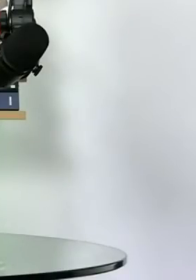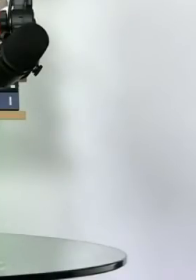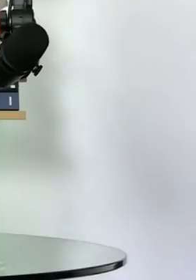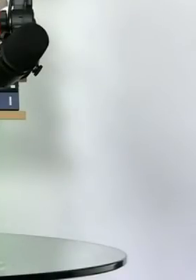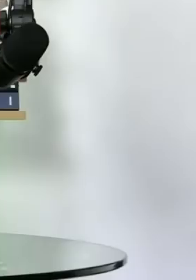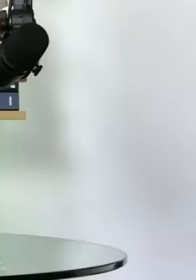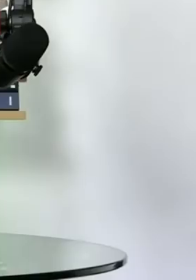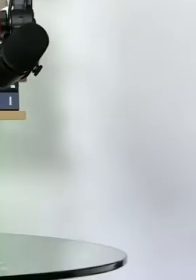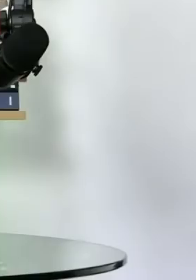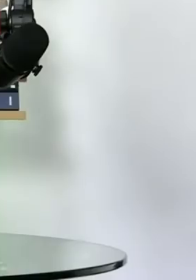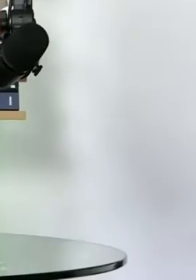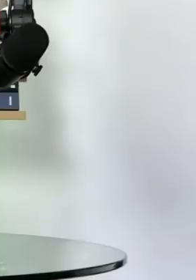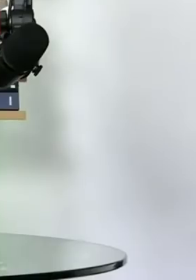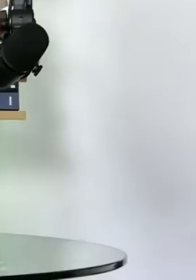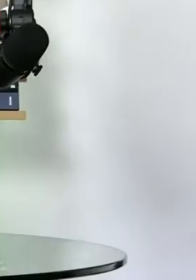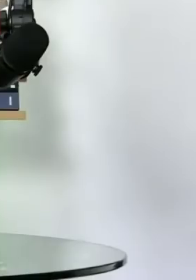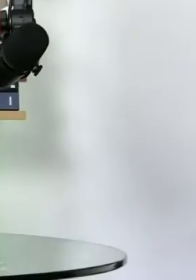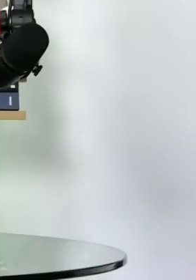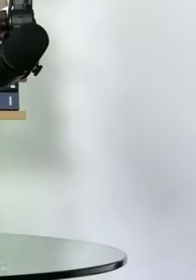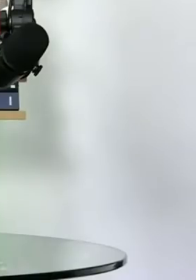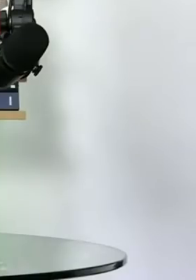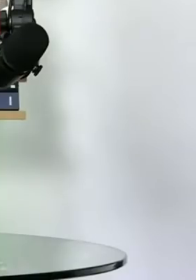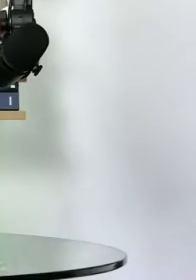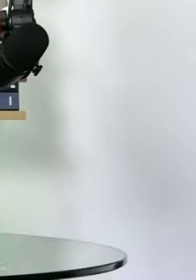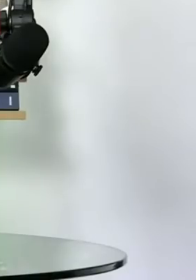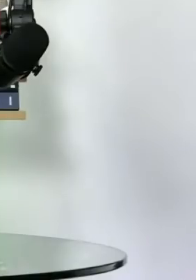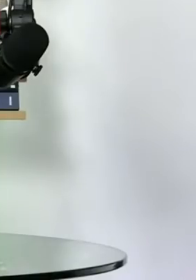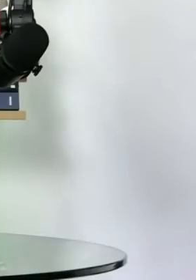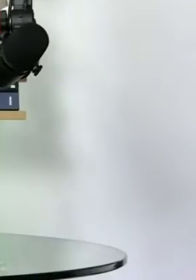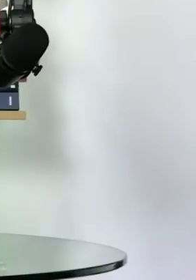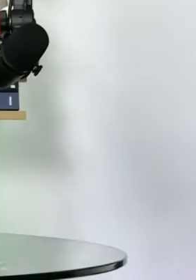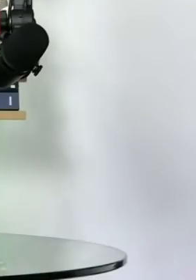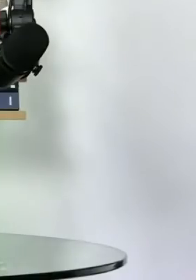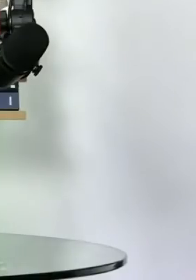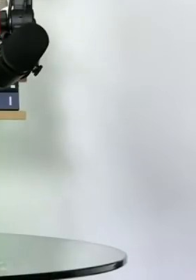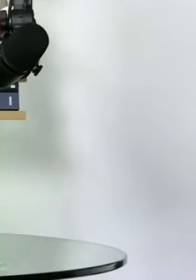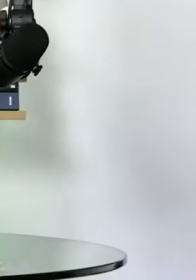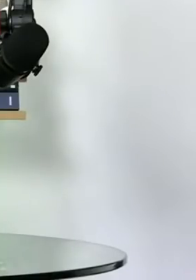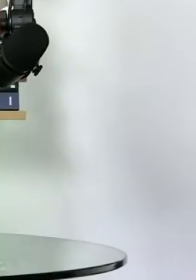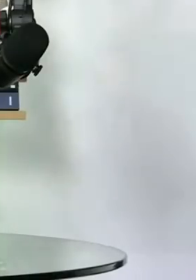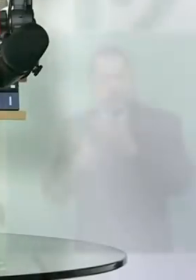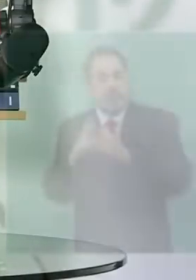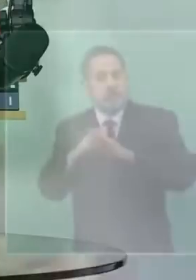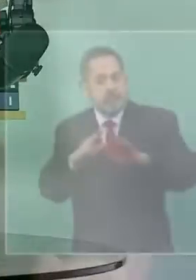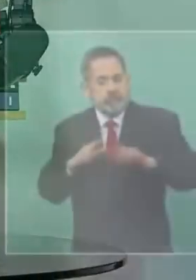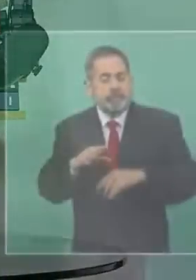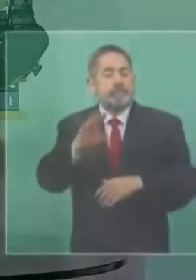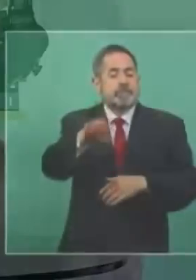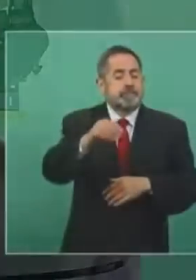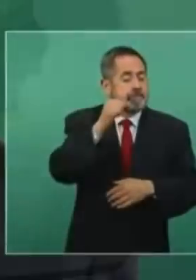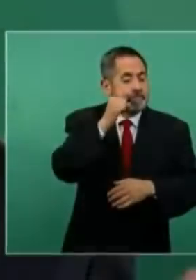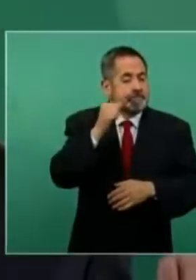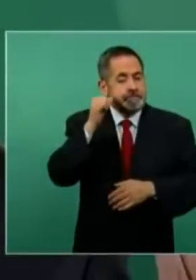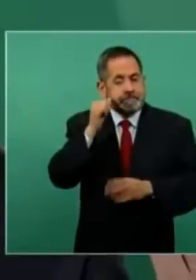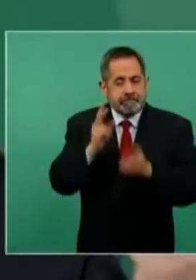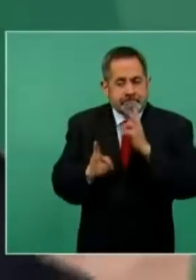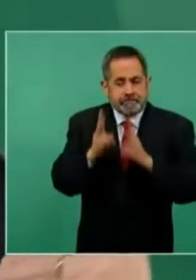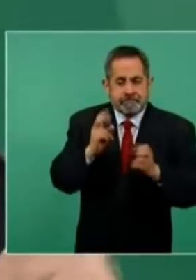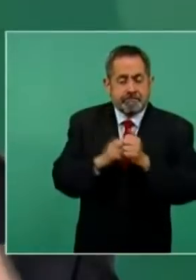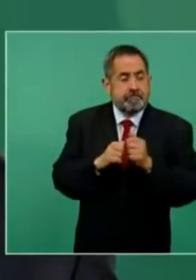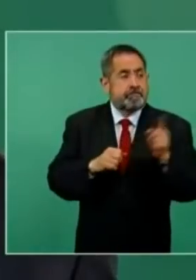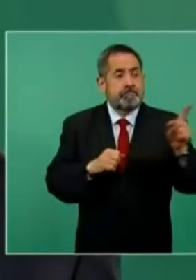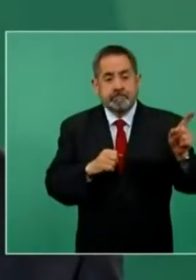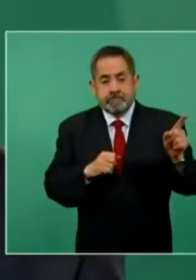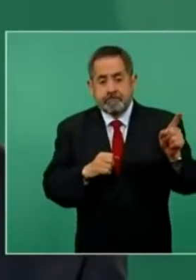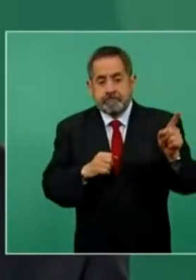y también lo que habla acerca de esta variante de un micro el día de ayer se tuvo una conversación convocada